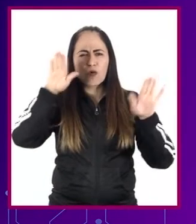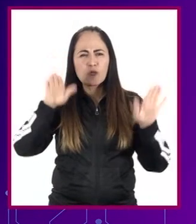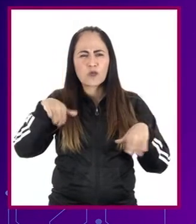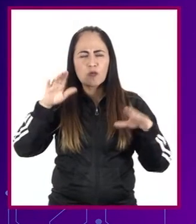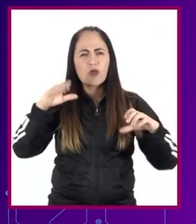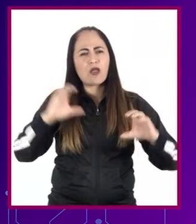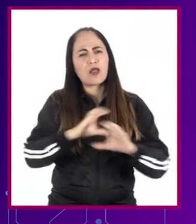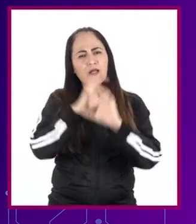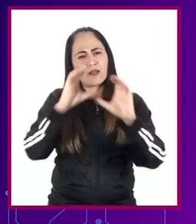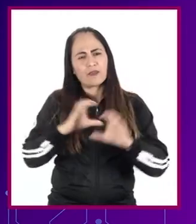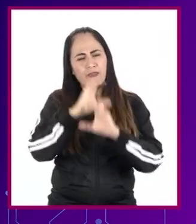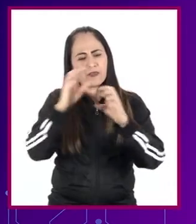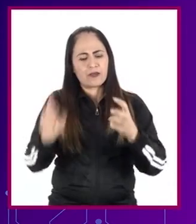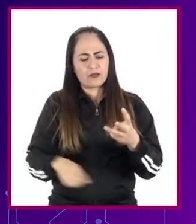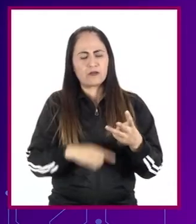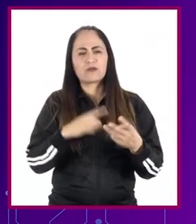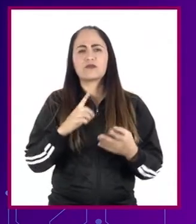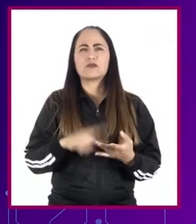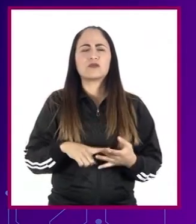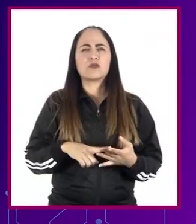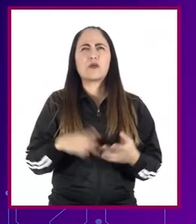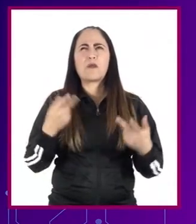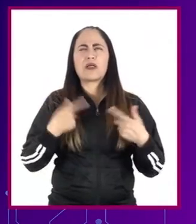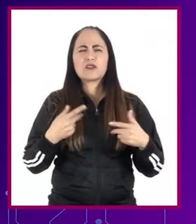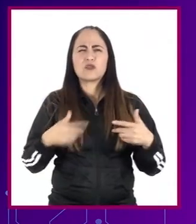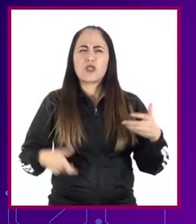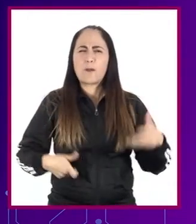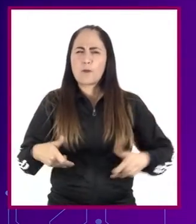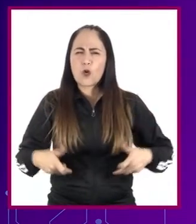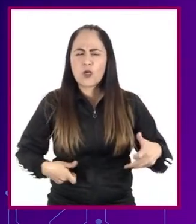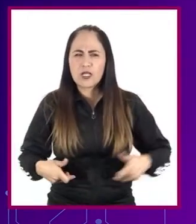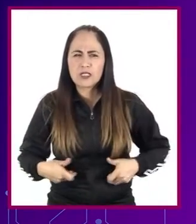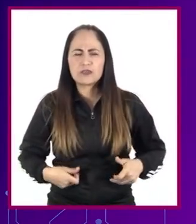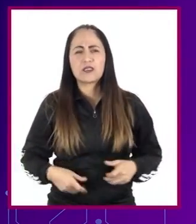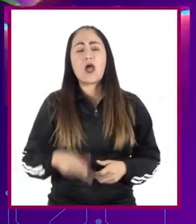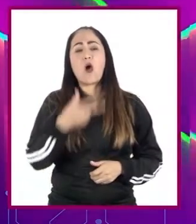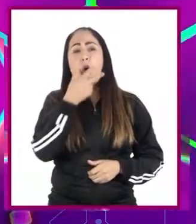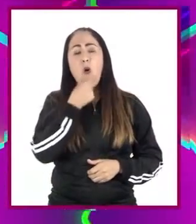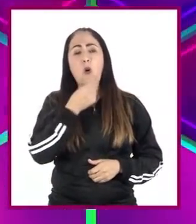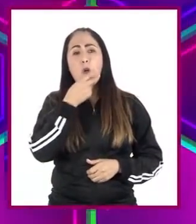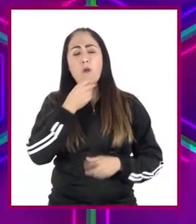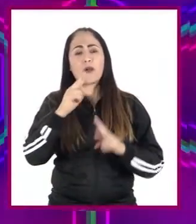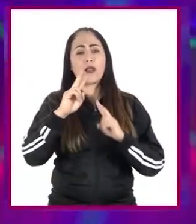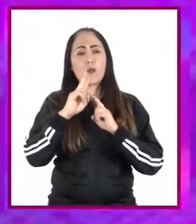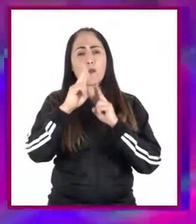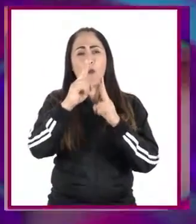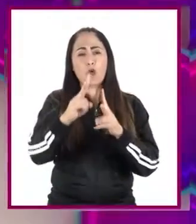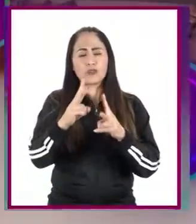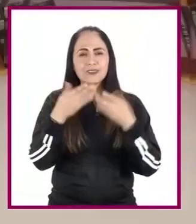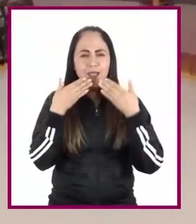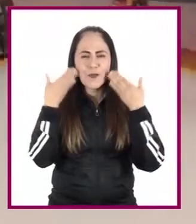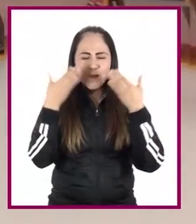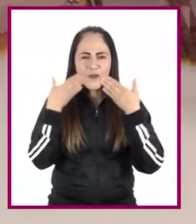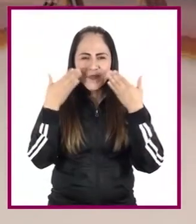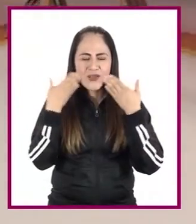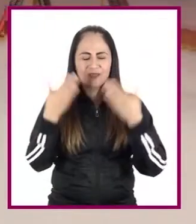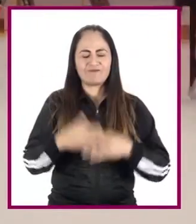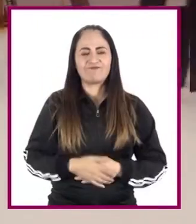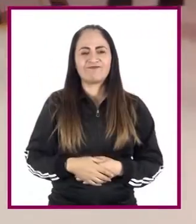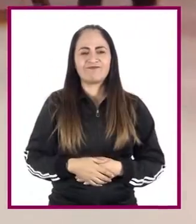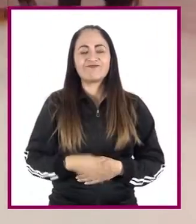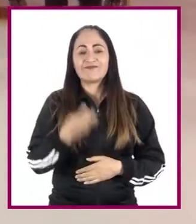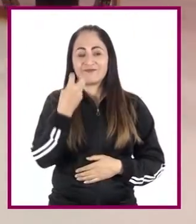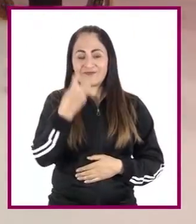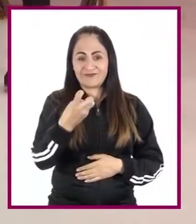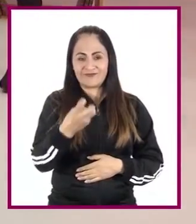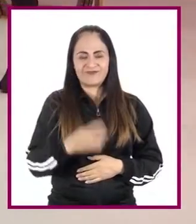Voz: persona molesta. Locutor con voz amable. La tabla que resolvimos les puede ser de